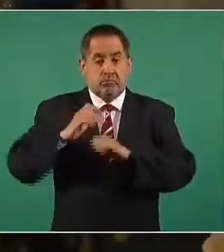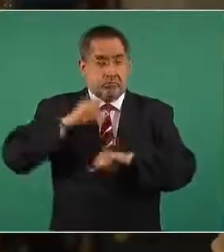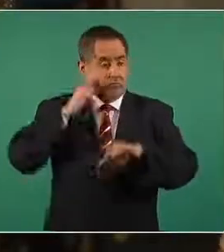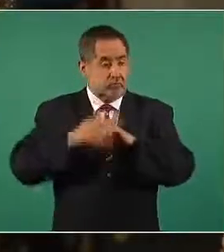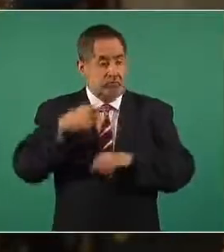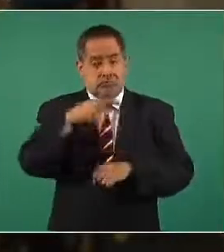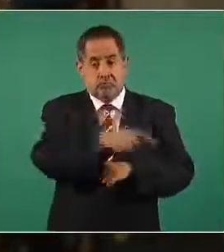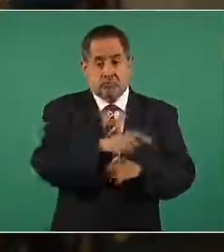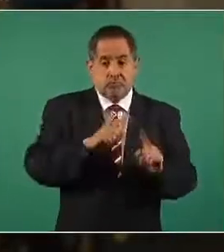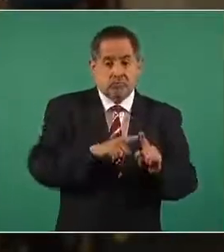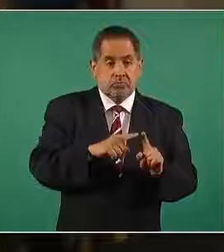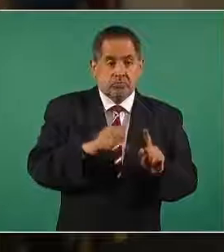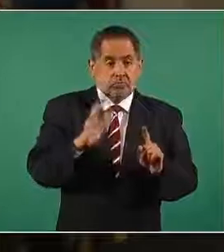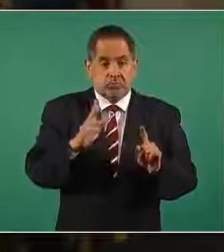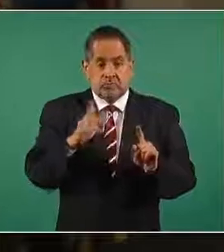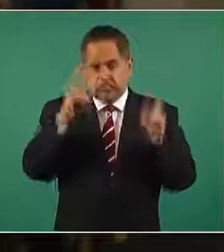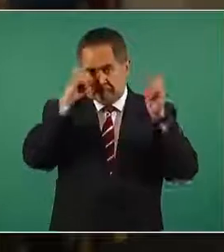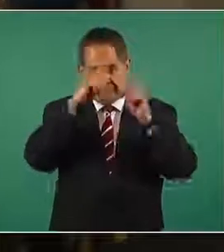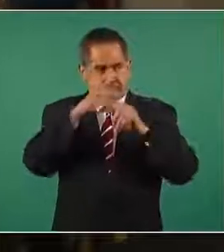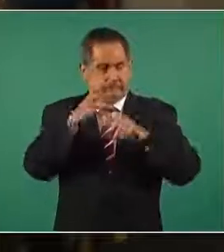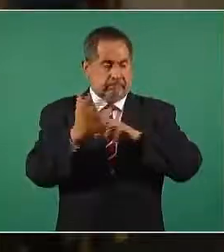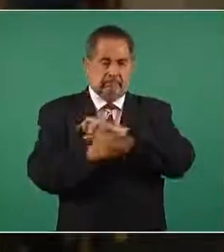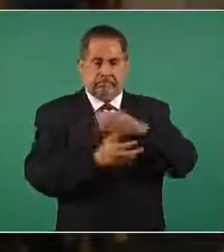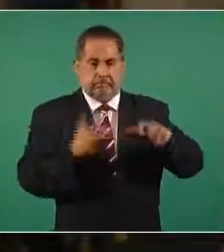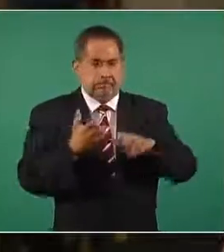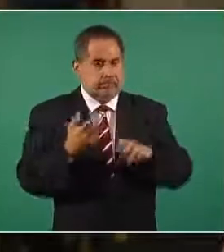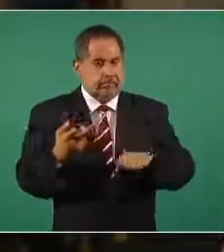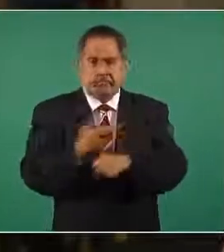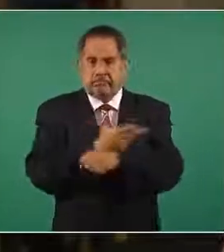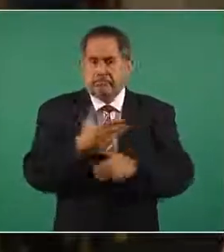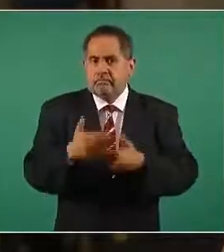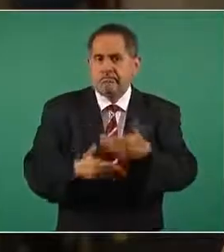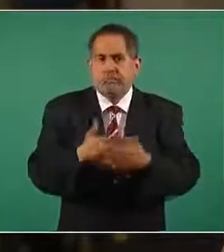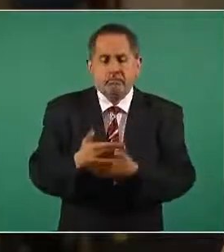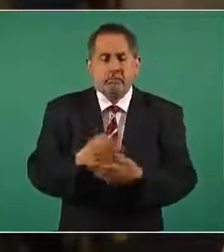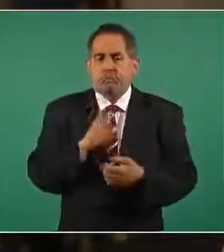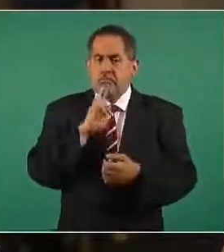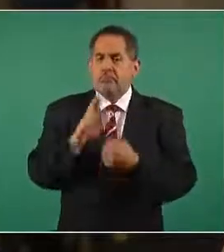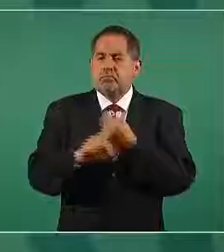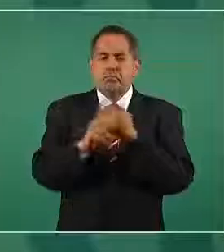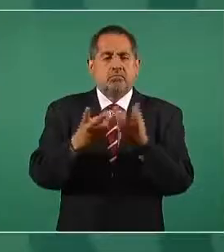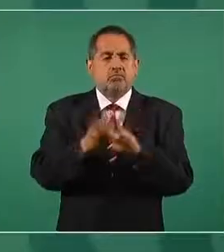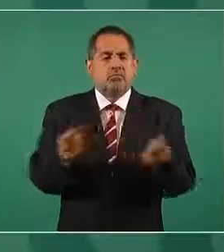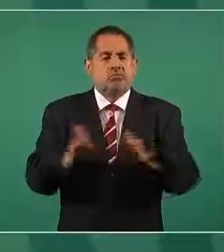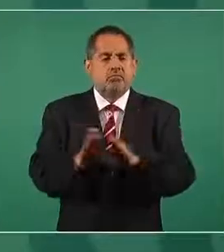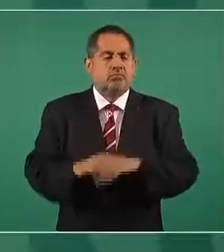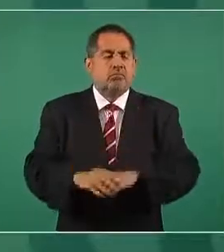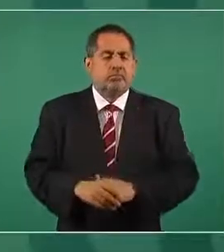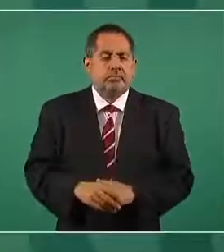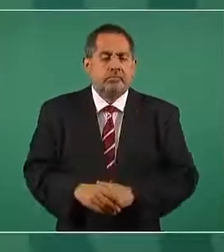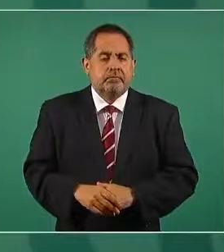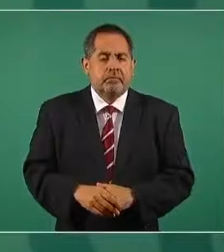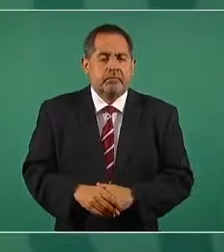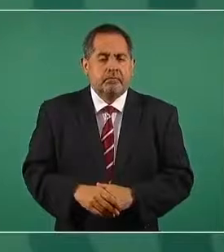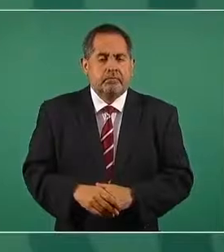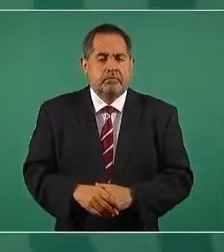caso de Panteló, parece que ya se complicó, presidente. Sí, ¿cómo ha avanzado la solución a este conflicto? Sí, está